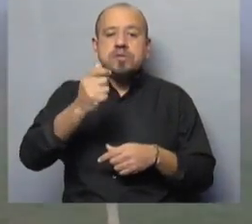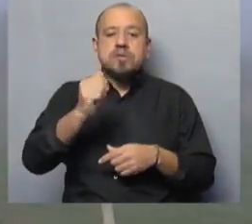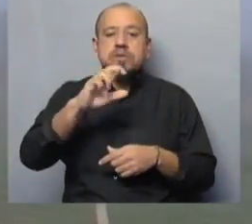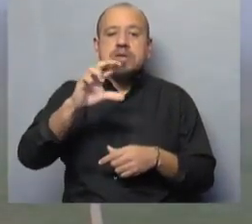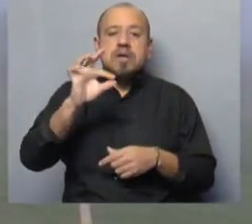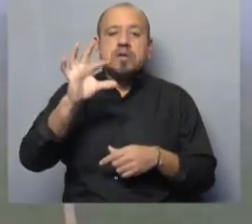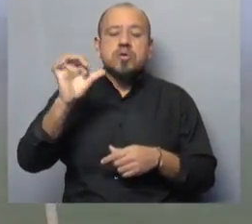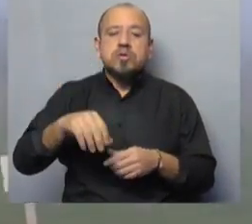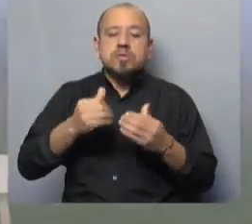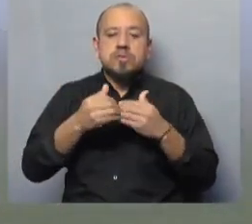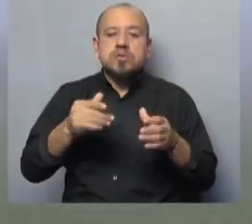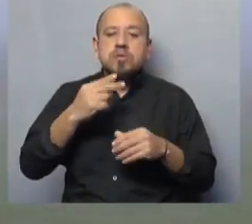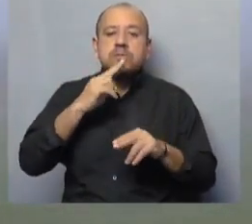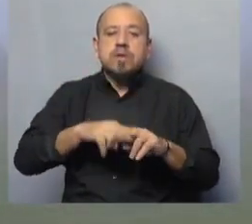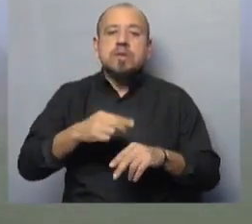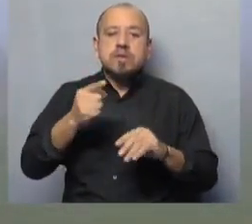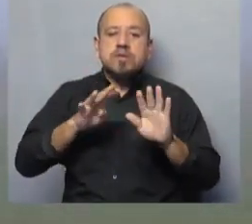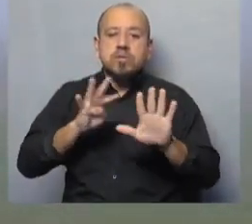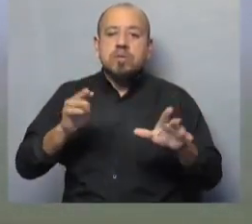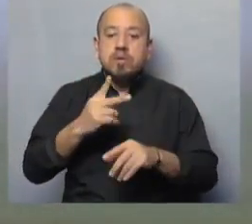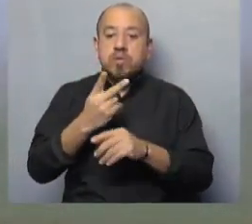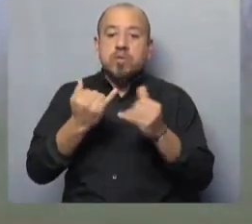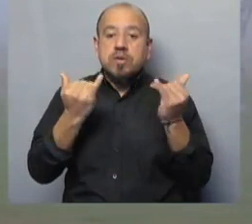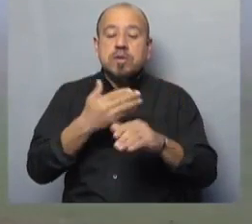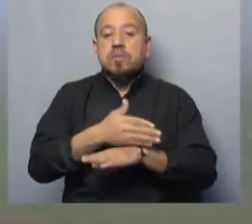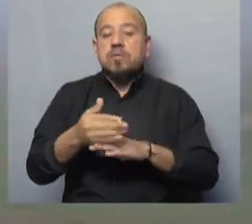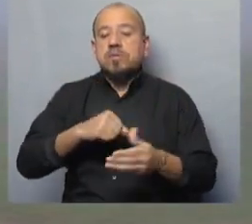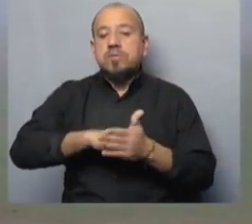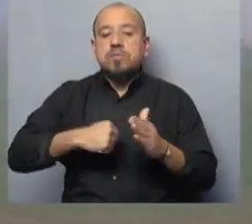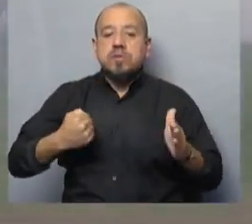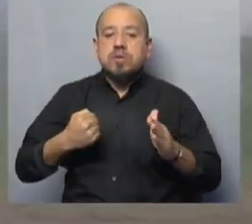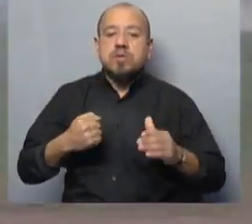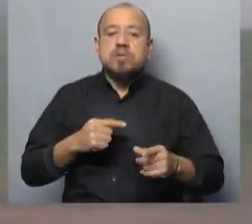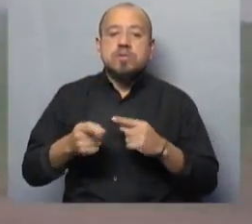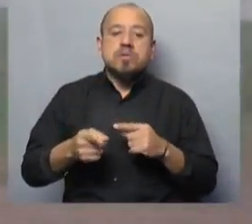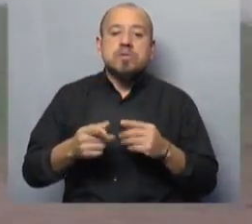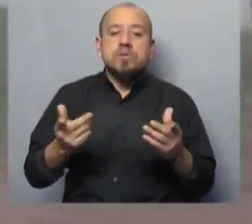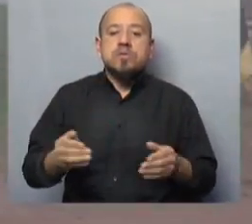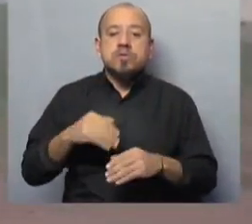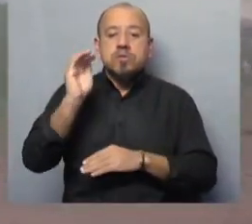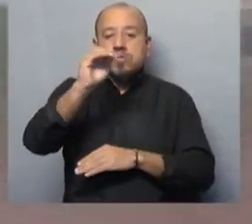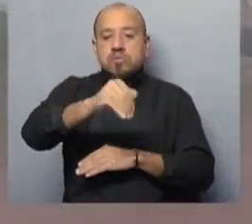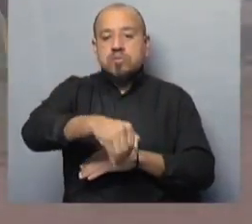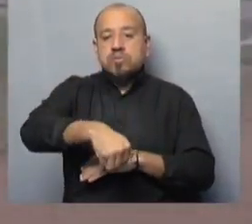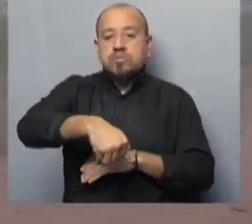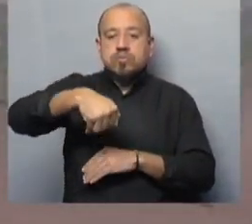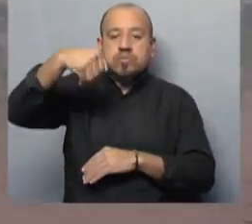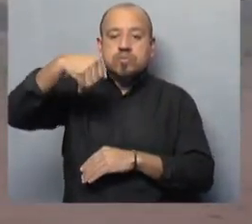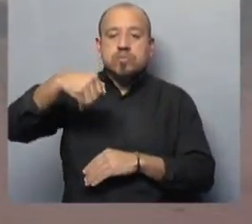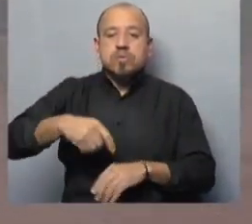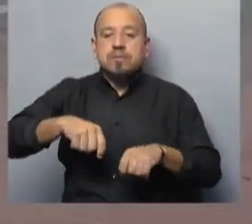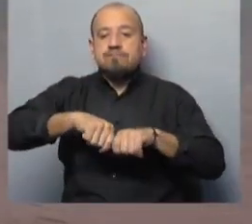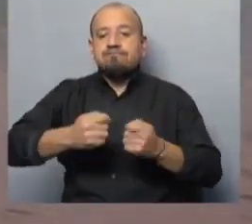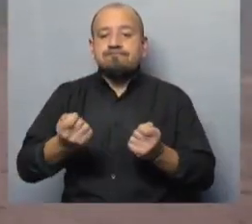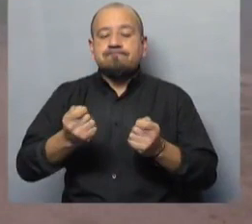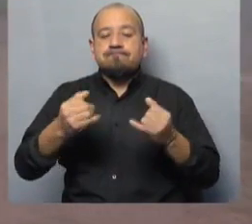comenzaron el martes 19 pero dos días después se suspendieron una pala de la retroexcavadora rompió un cable de